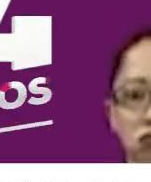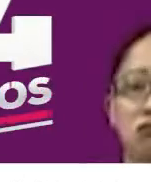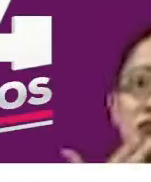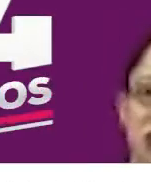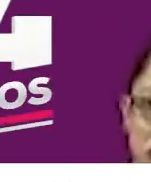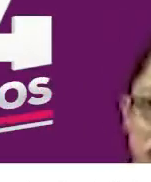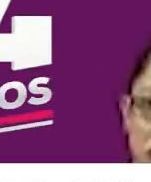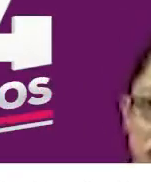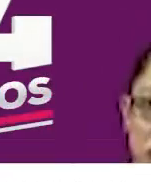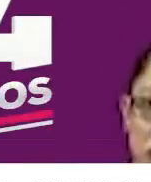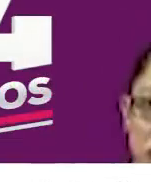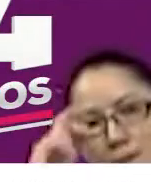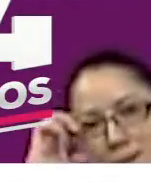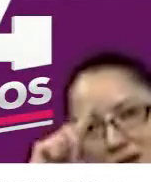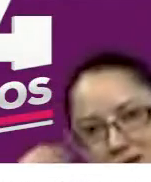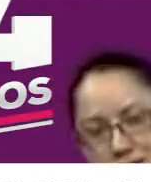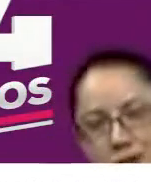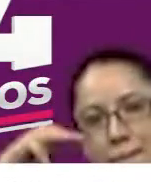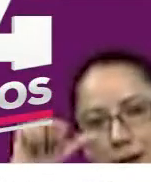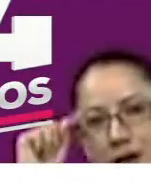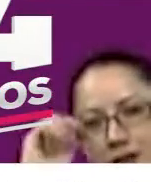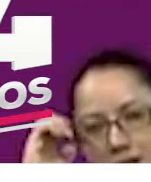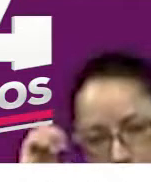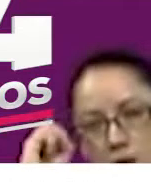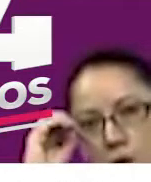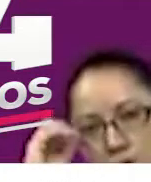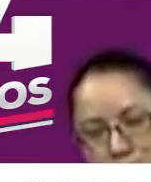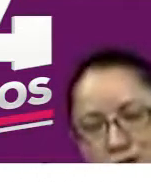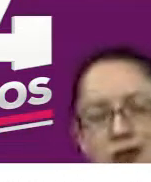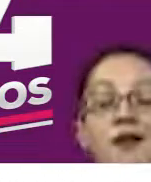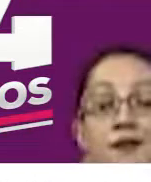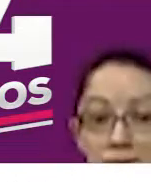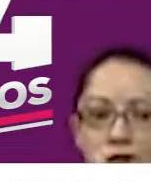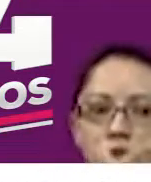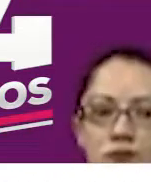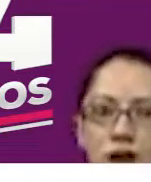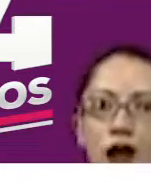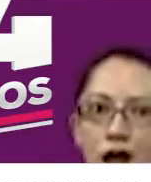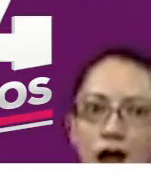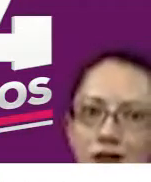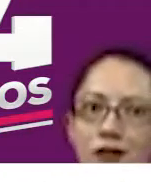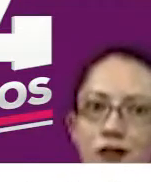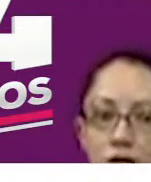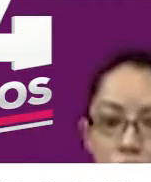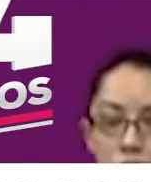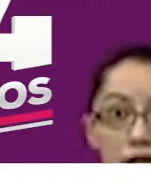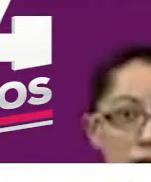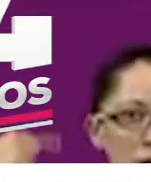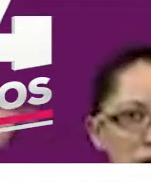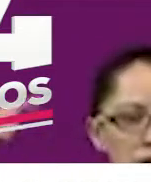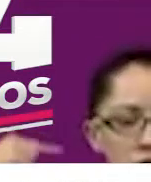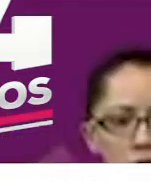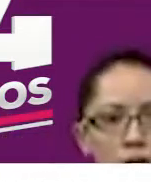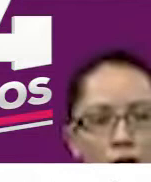total de 265. Fue el doctor César Herosa, encargado de despacho de la Subdirección de Salud Pública de los Servicios de